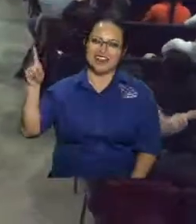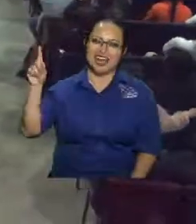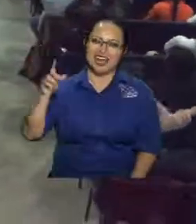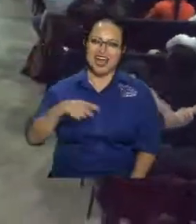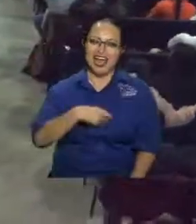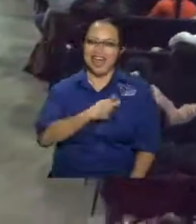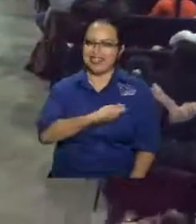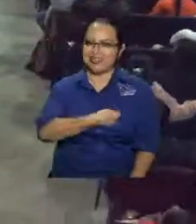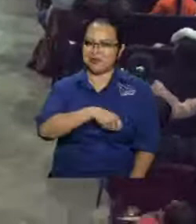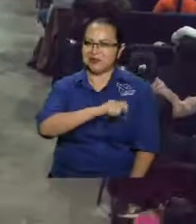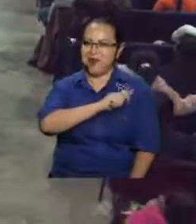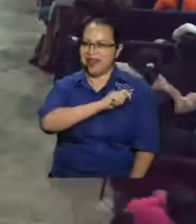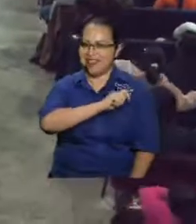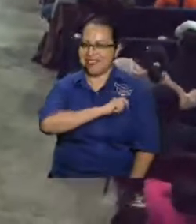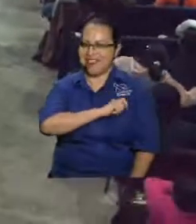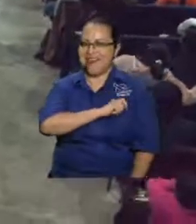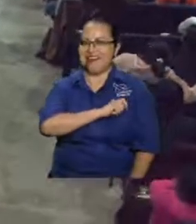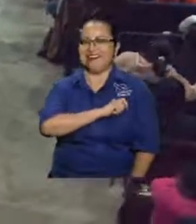Ir a ver el clásico,